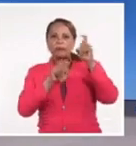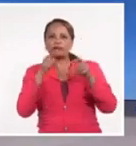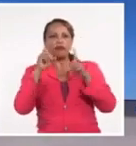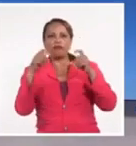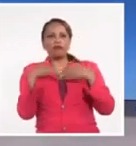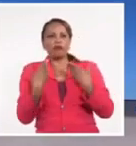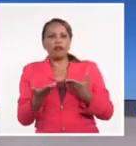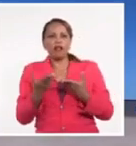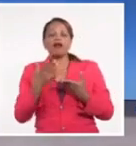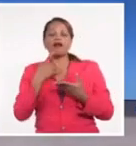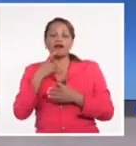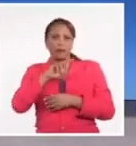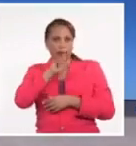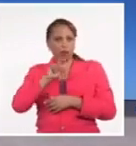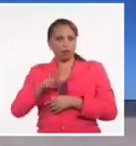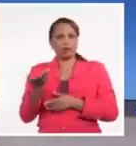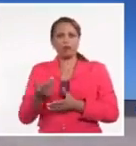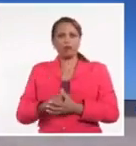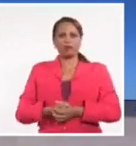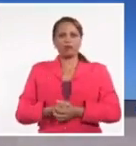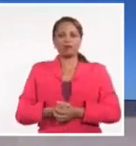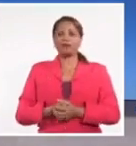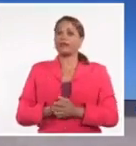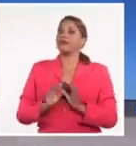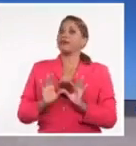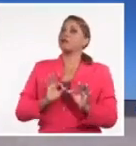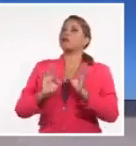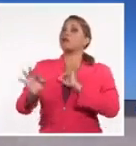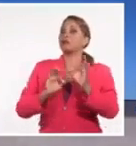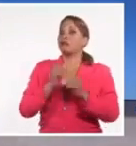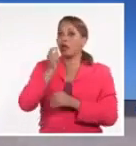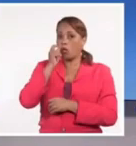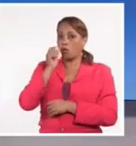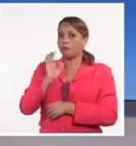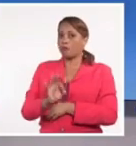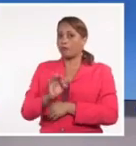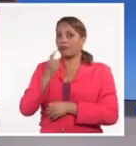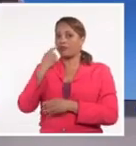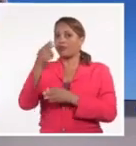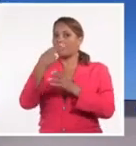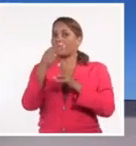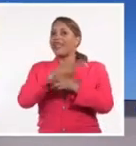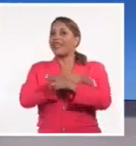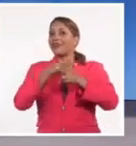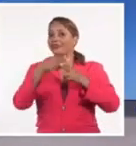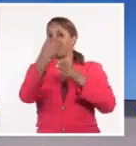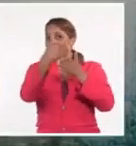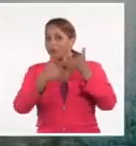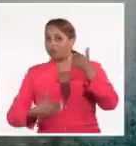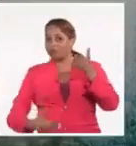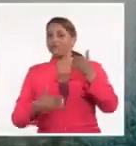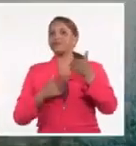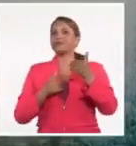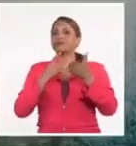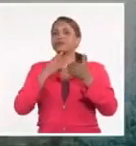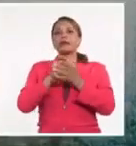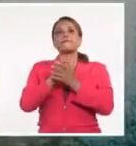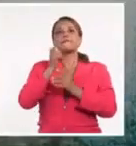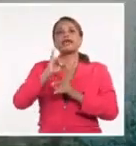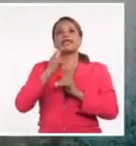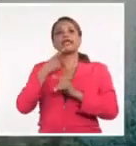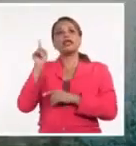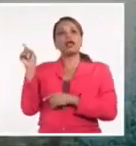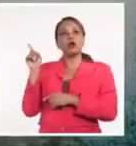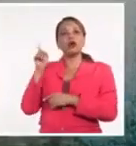foto que les alteró la tranquilidad. Eso sí, mucho cuidado con él, ya vieron el historial. En el caso de Mayelín, en este momento está detenida,